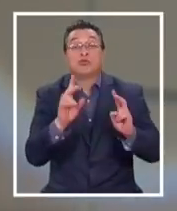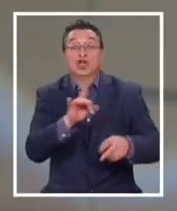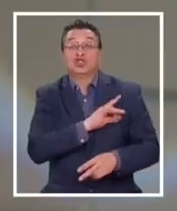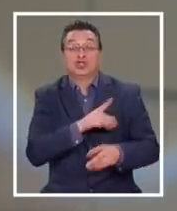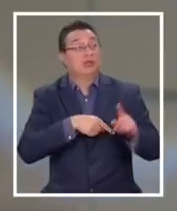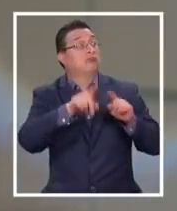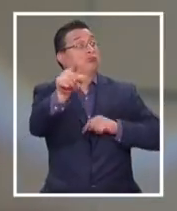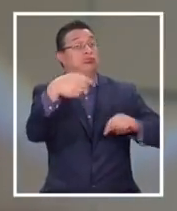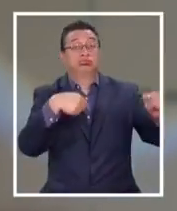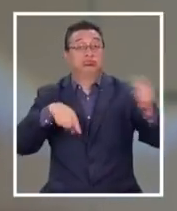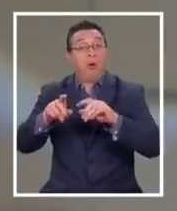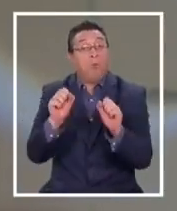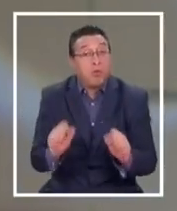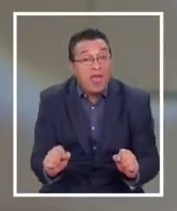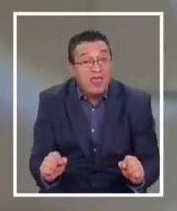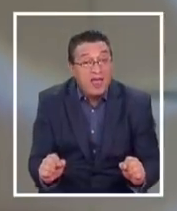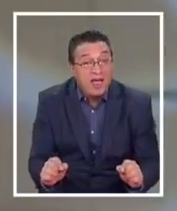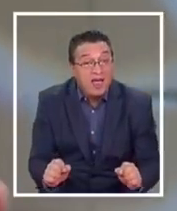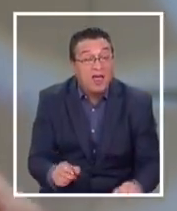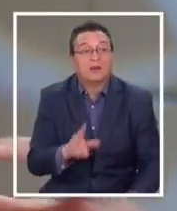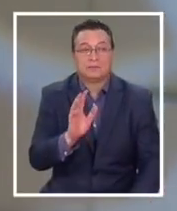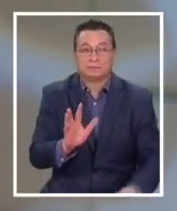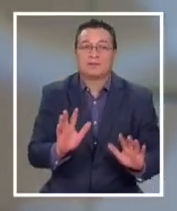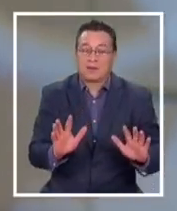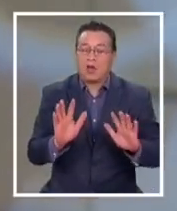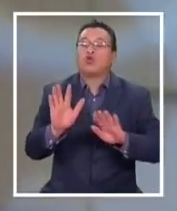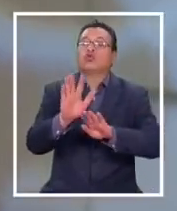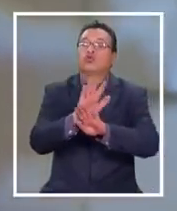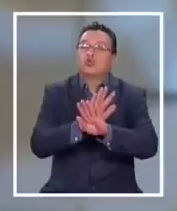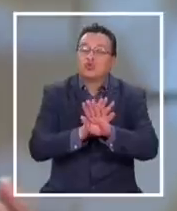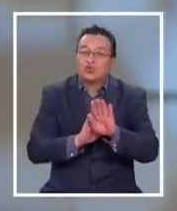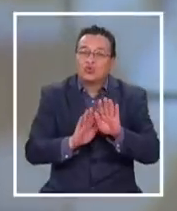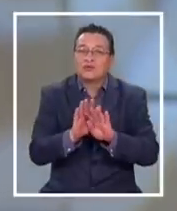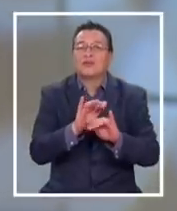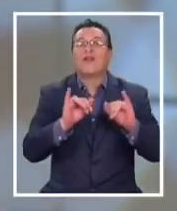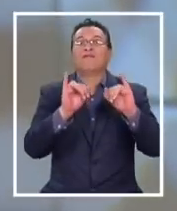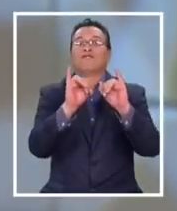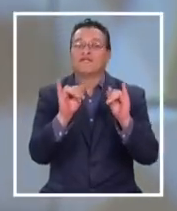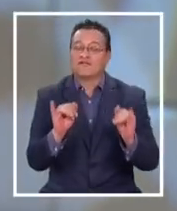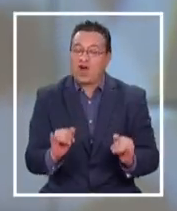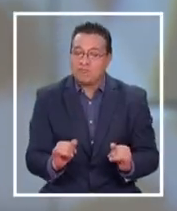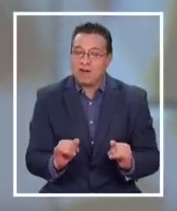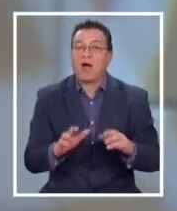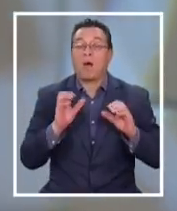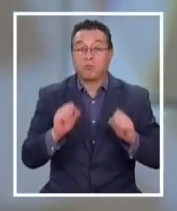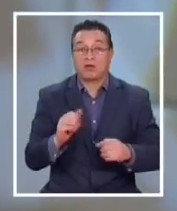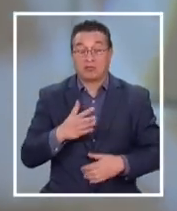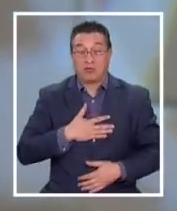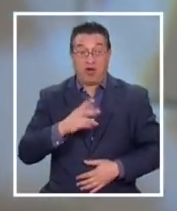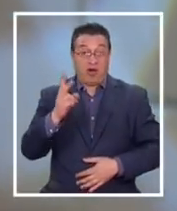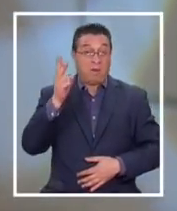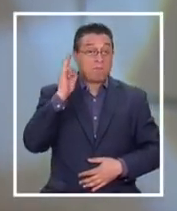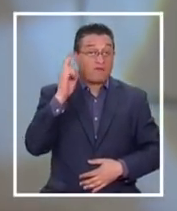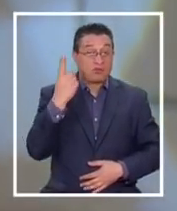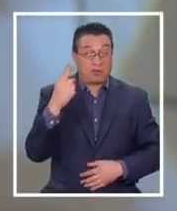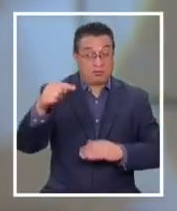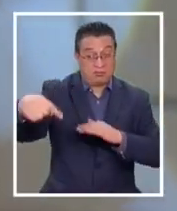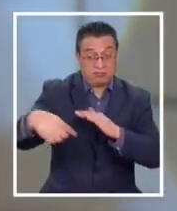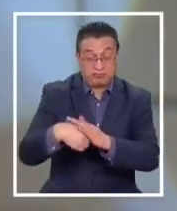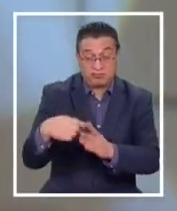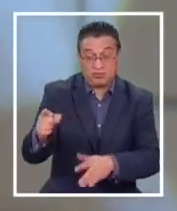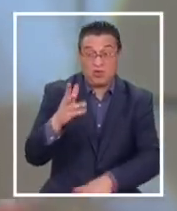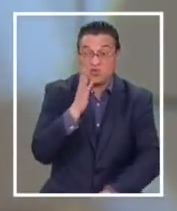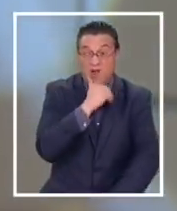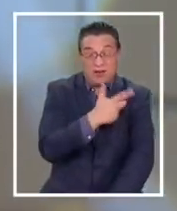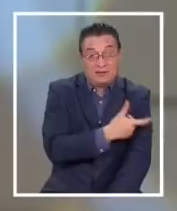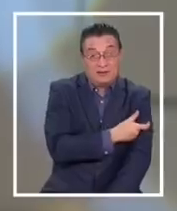sea, creo que hay que ser muy cuidadoso con la forma en que se establece eso. O sea, ¿puedo prohibirle yo el ingreso a una persona porque no tiene las